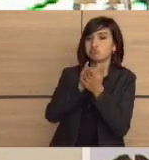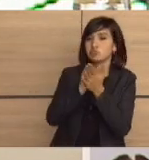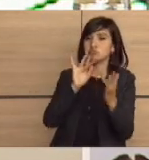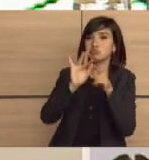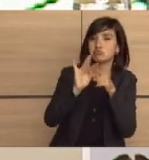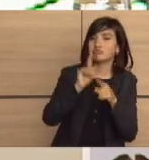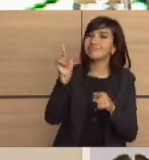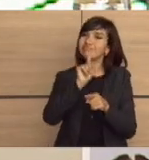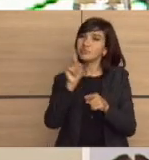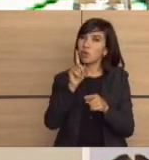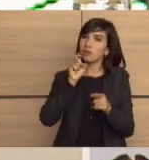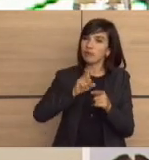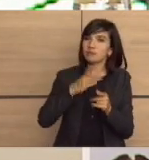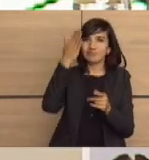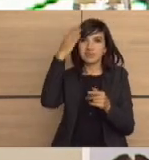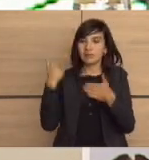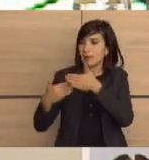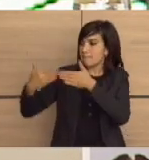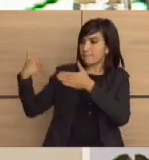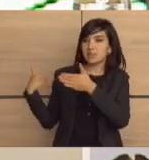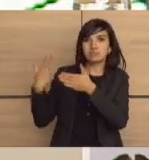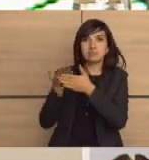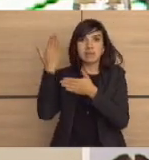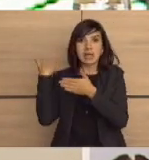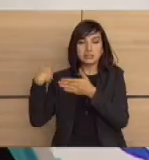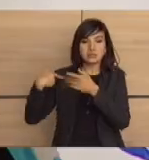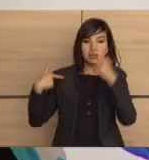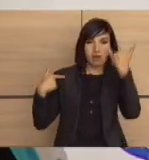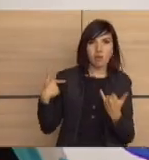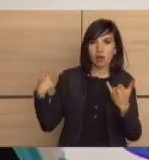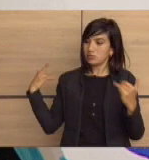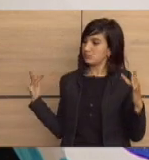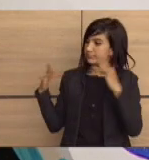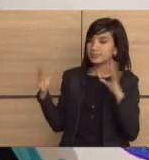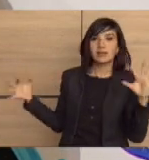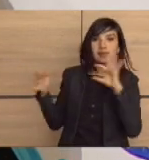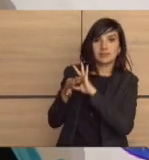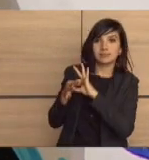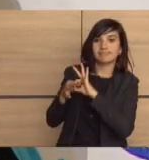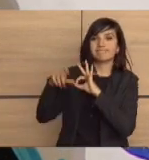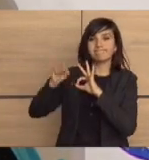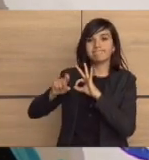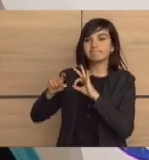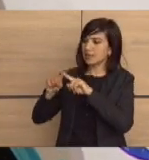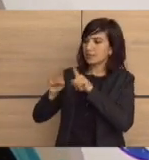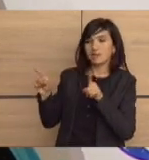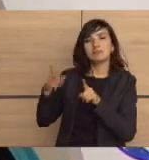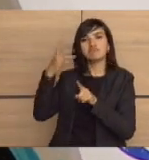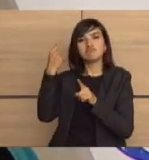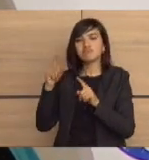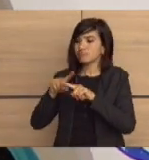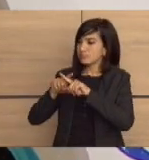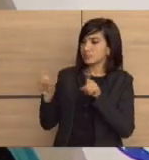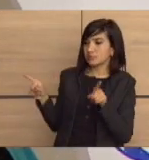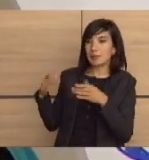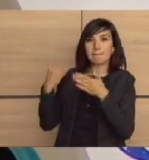comparación, es de relación entre dos mundos distintos que debemos entender como distintos, no como la continuidad del uno en